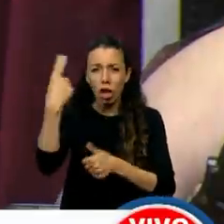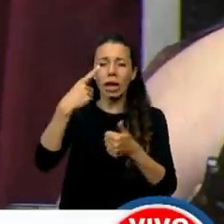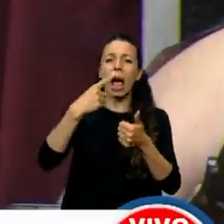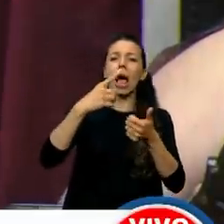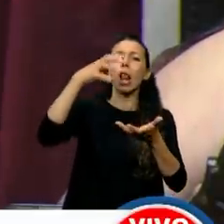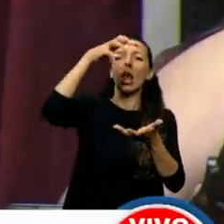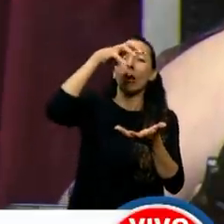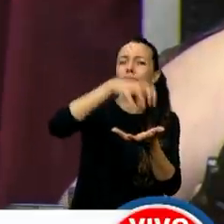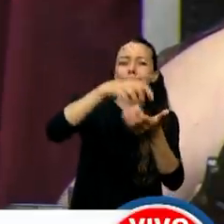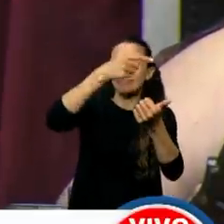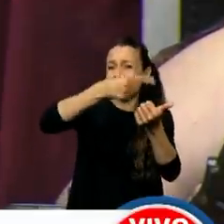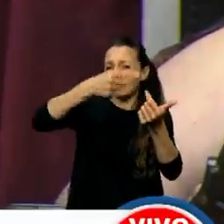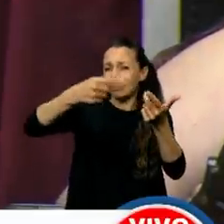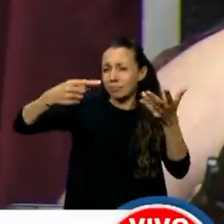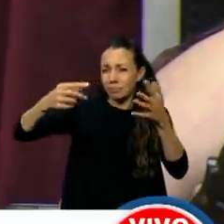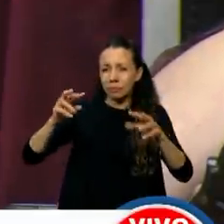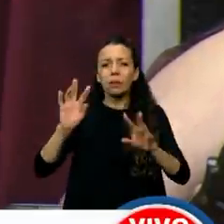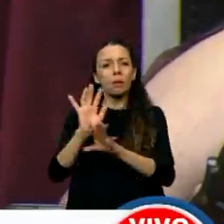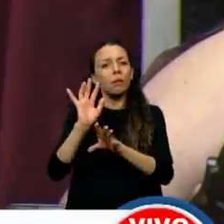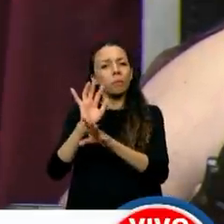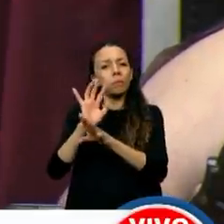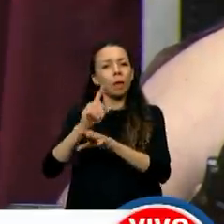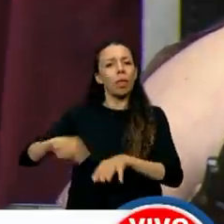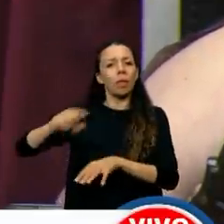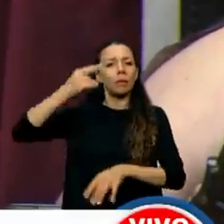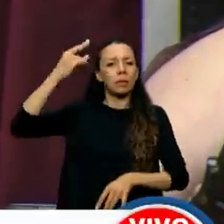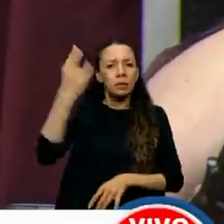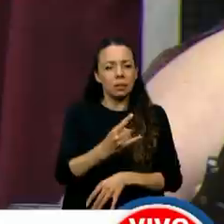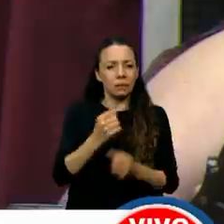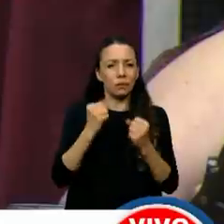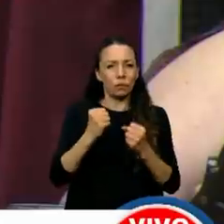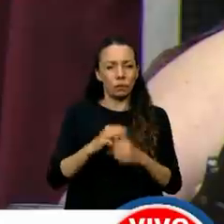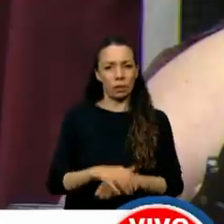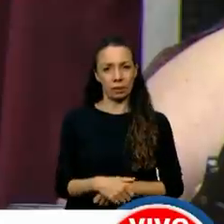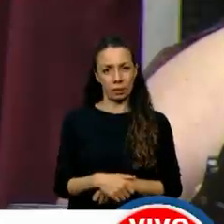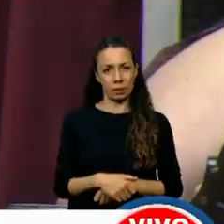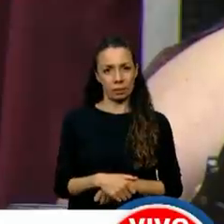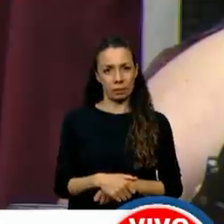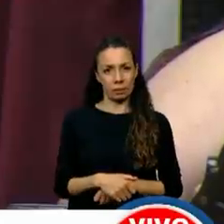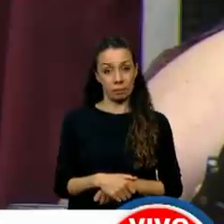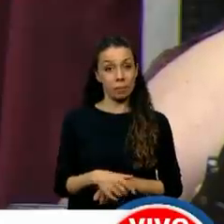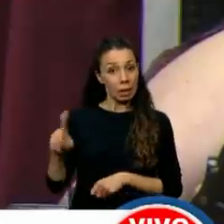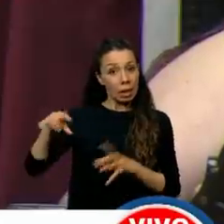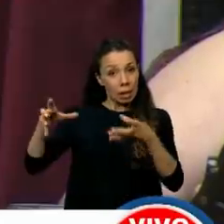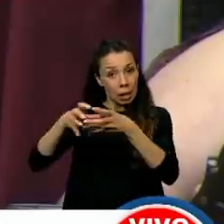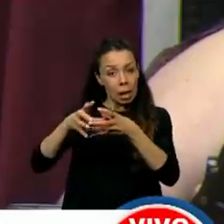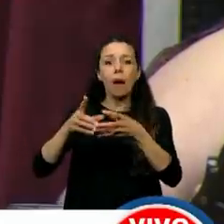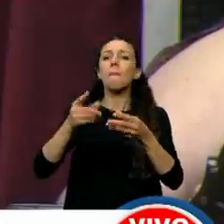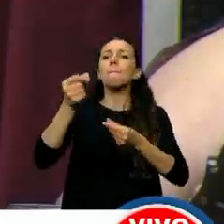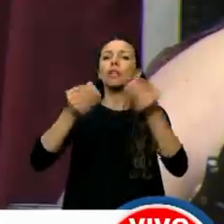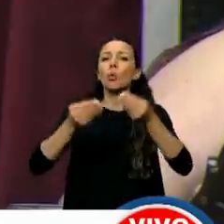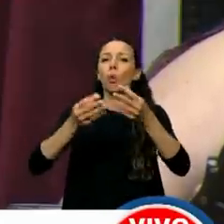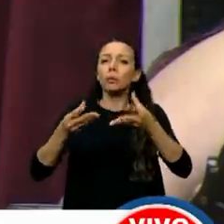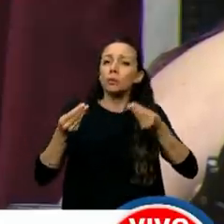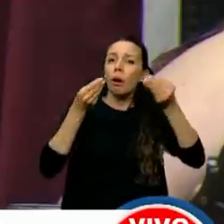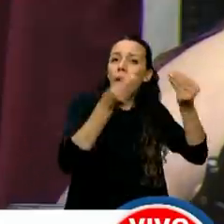pudimos ver hoy durante el día en una farsa no presentó un presupuesto nos trajo